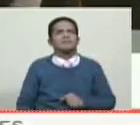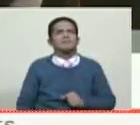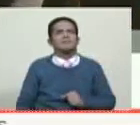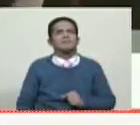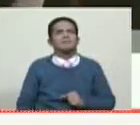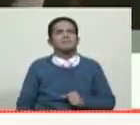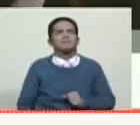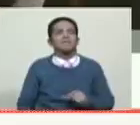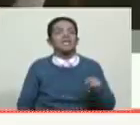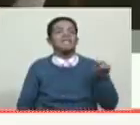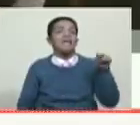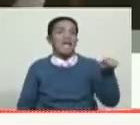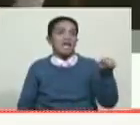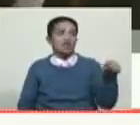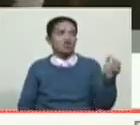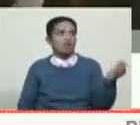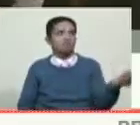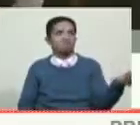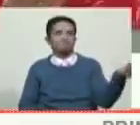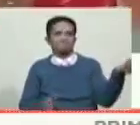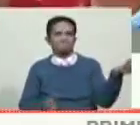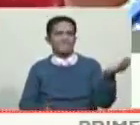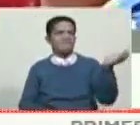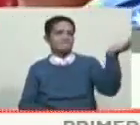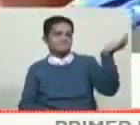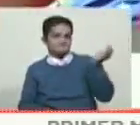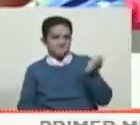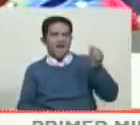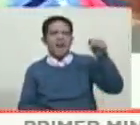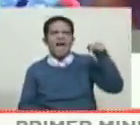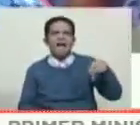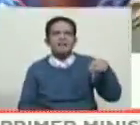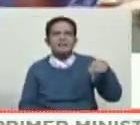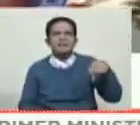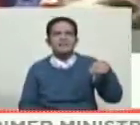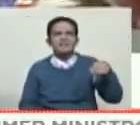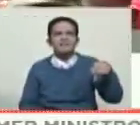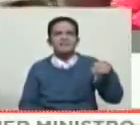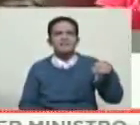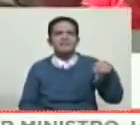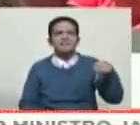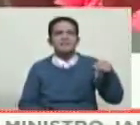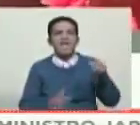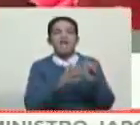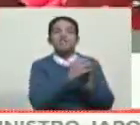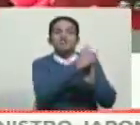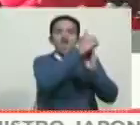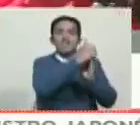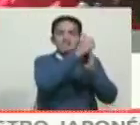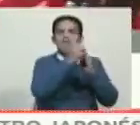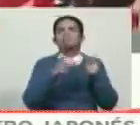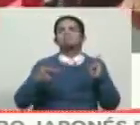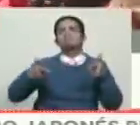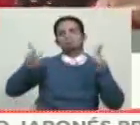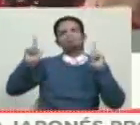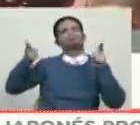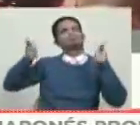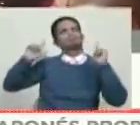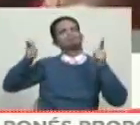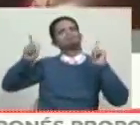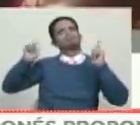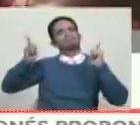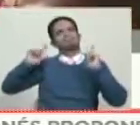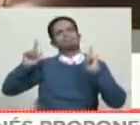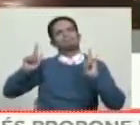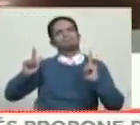Que ellos van a venir para acá y la dirigencia chavista se va a dejar matar tranquilita. Y